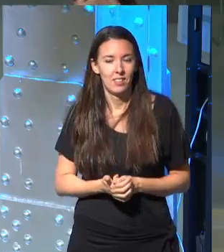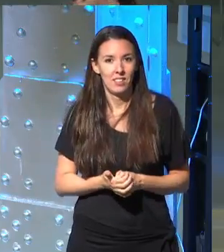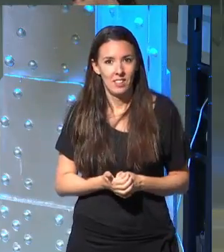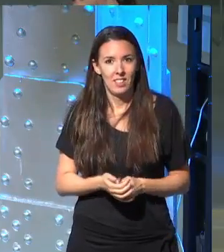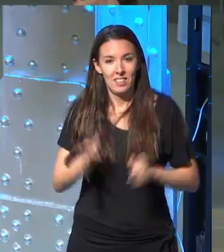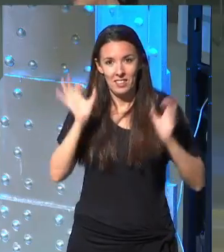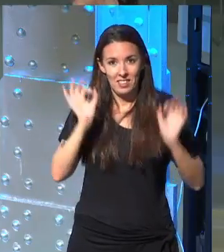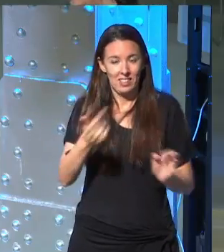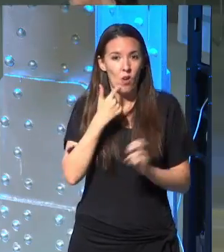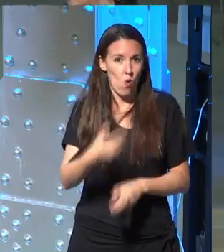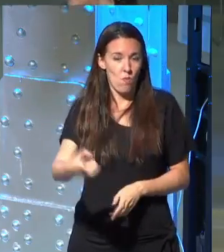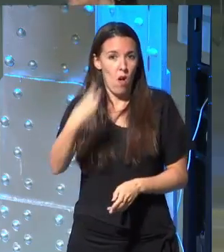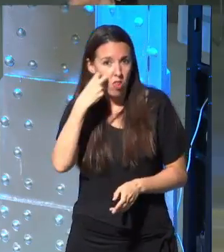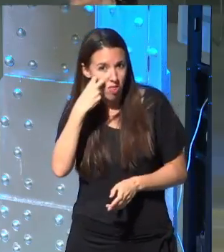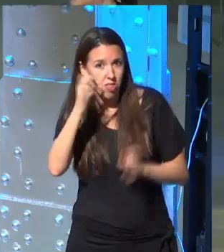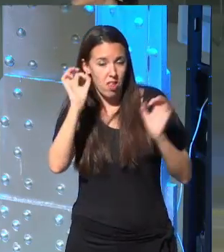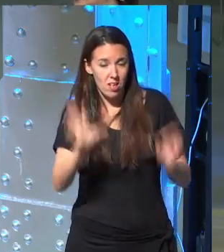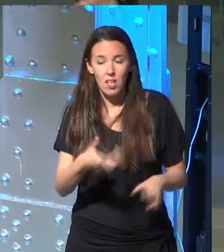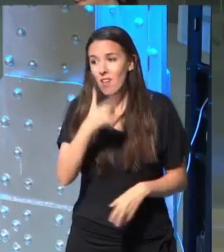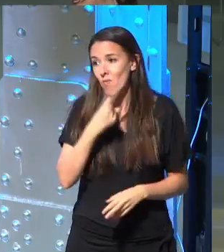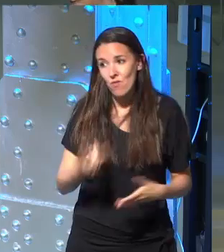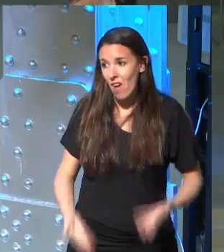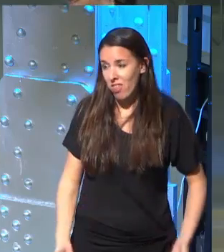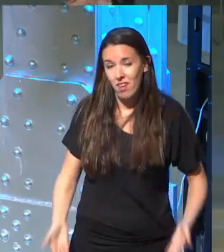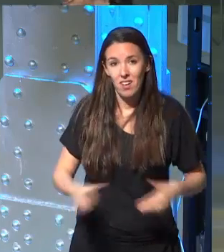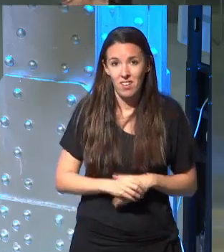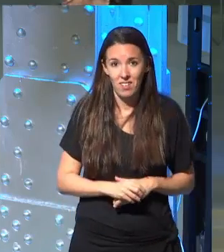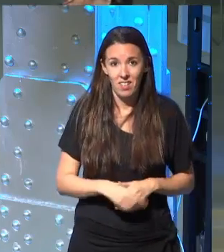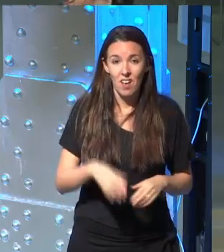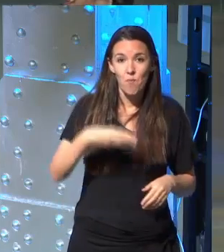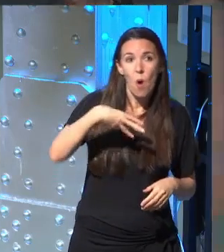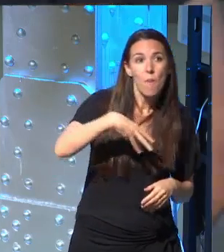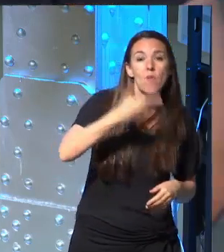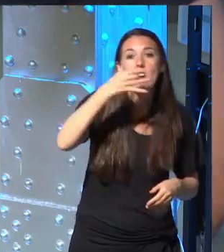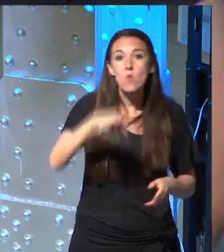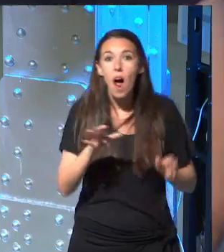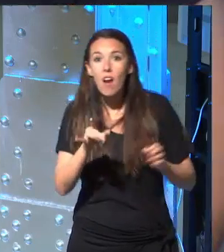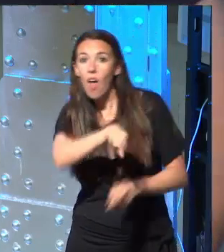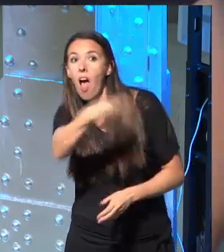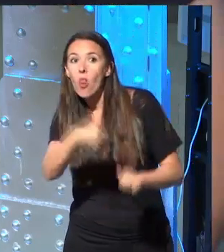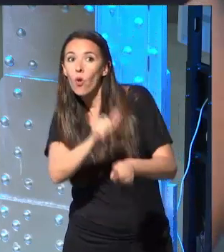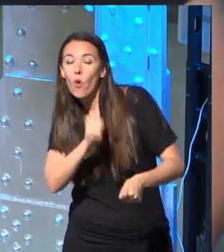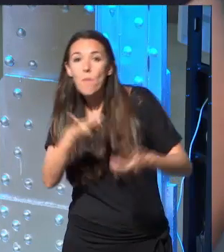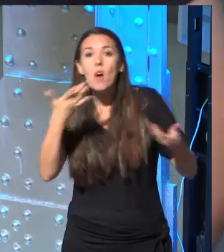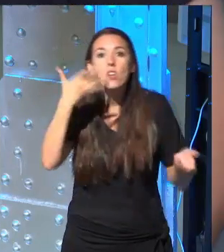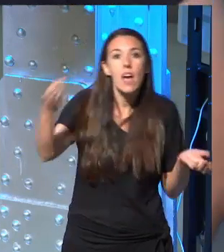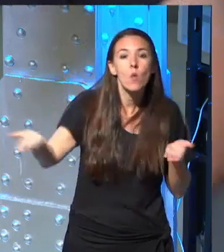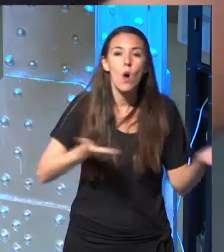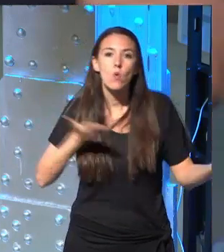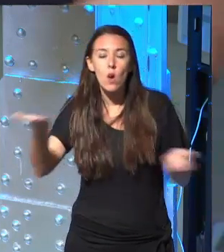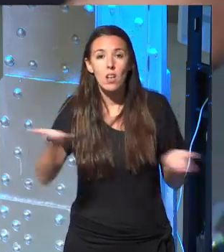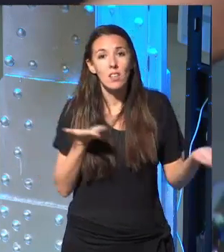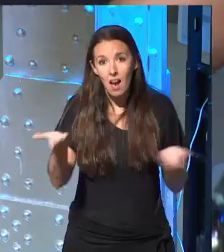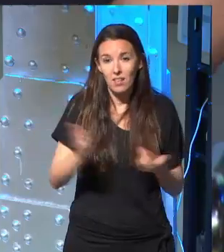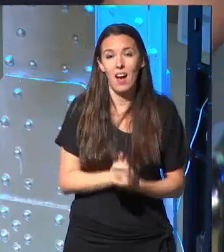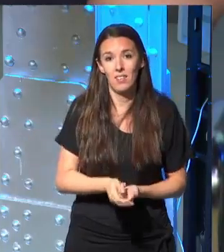Elisa, los tenis... Es muy fácil. ¿De Manuel o del otro Manuel? Ah, de los dos. Ese. Claro que es lo bueno. Es un